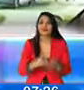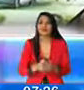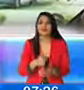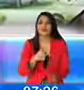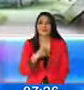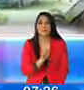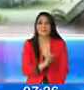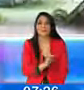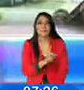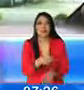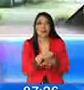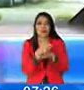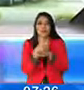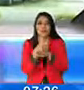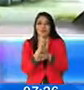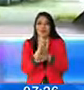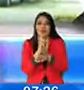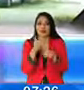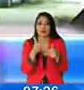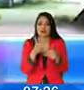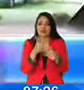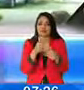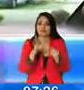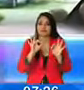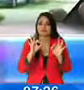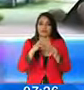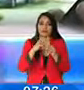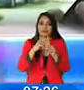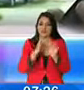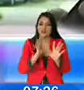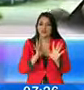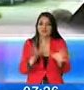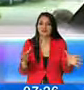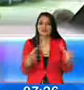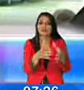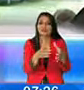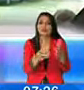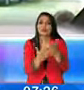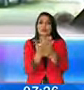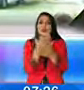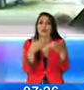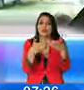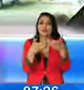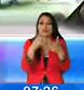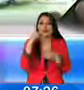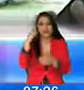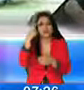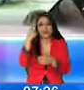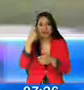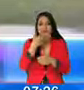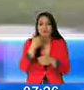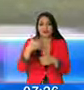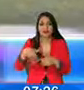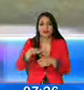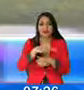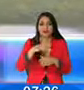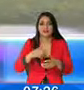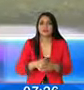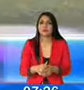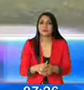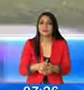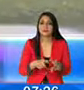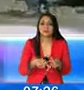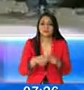estar en el gabinete. Creo que es bueno, es positivo que se refresque mucho el equipo de gobierno, que se refresque el gabinete. Taller que inició